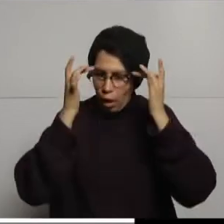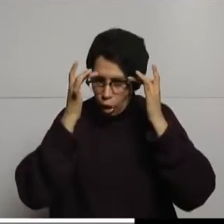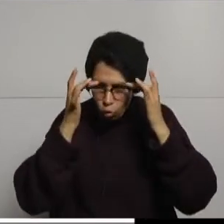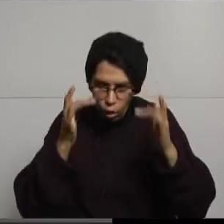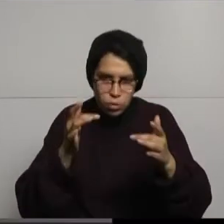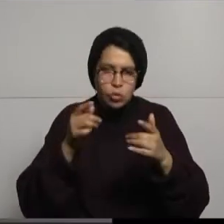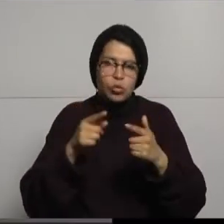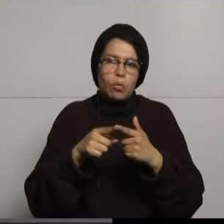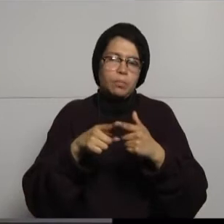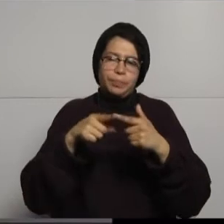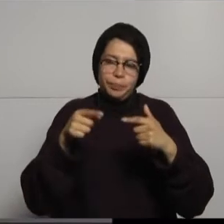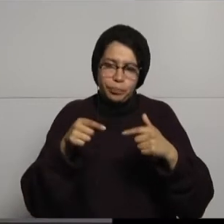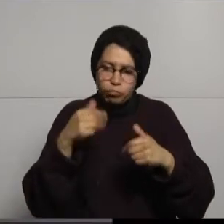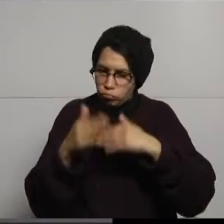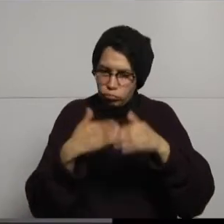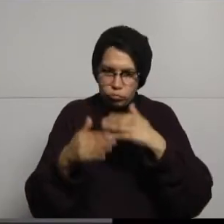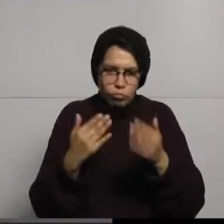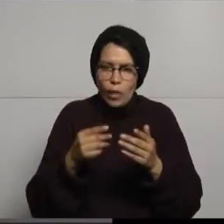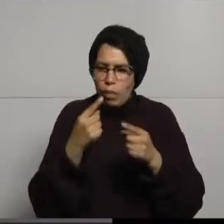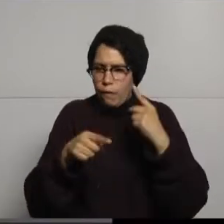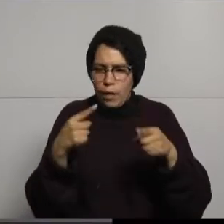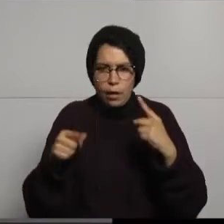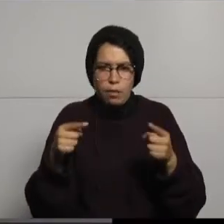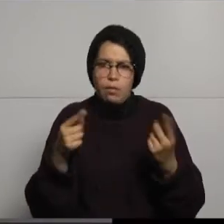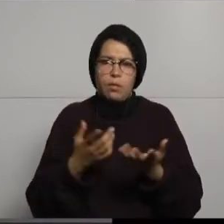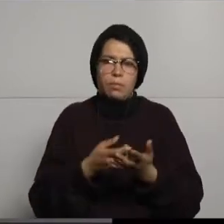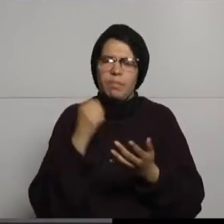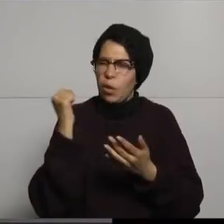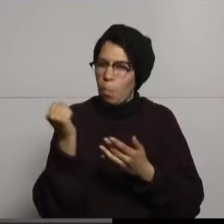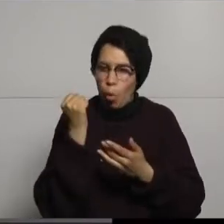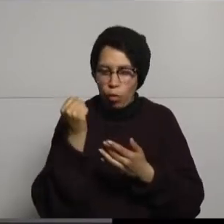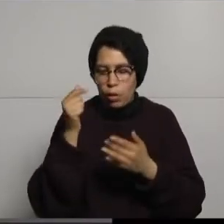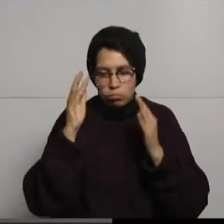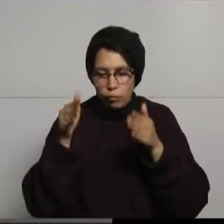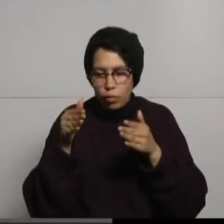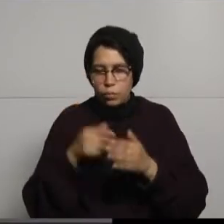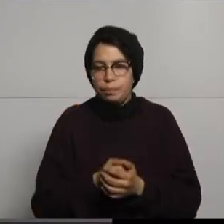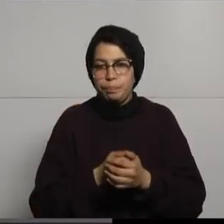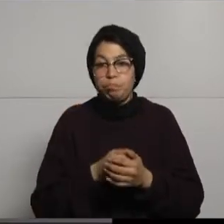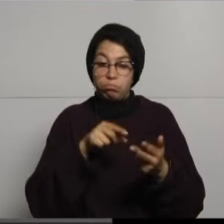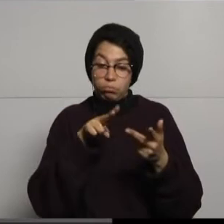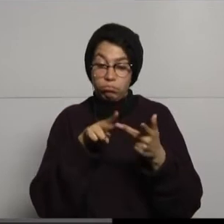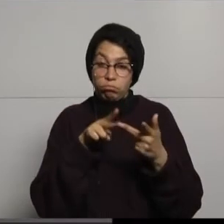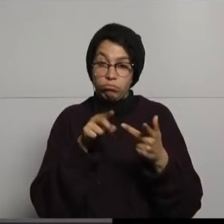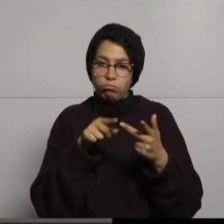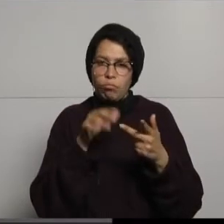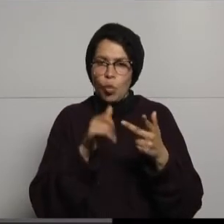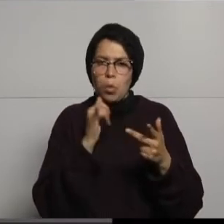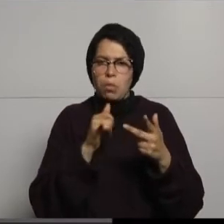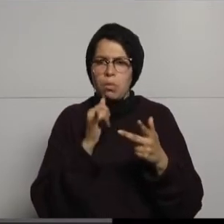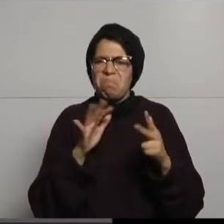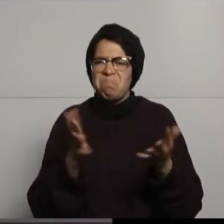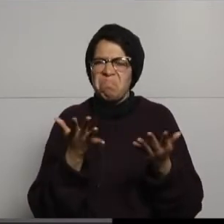etcétera, etcétera. Tercer espacio, algo como lo que estabas diciendo también, pues Flavia y Teresa, de